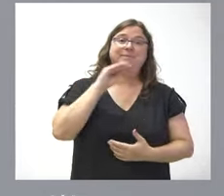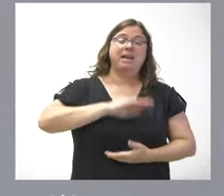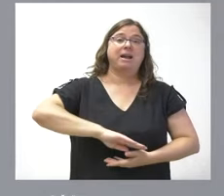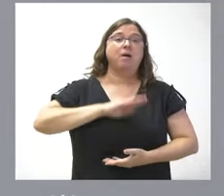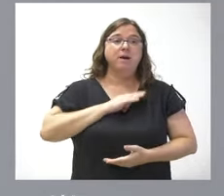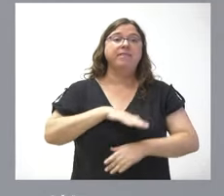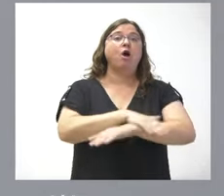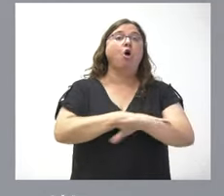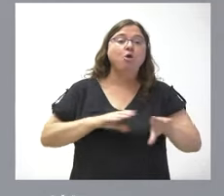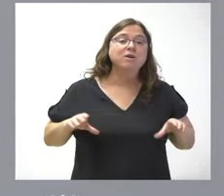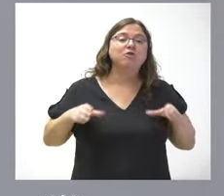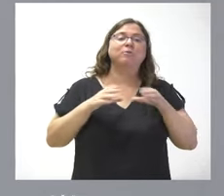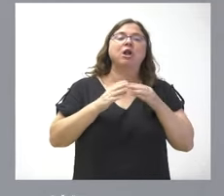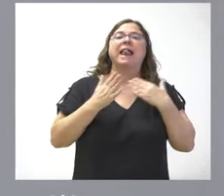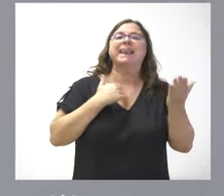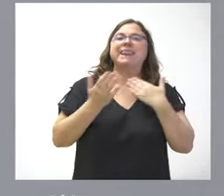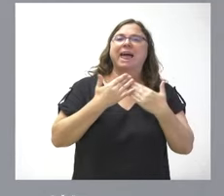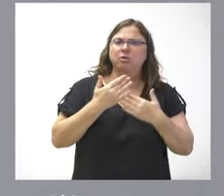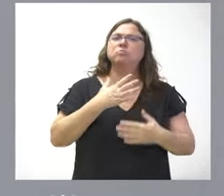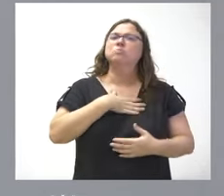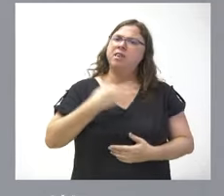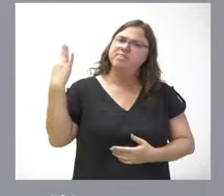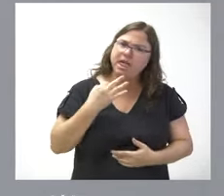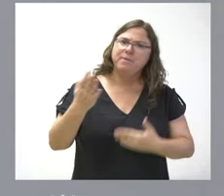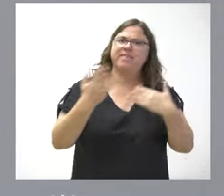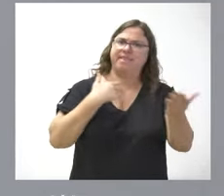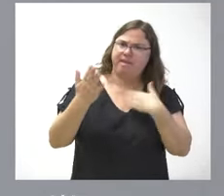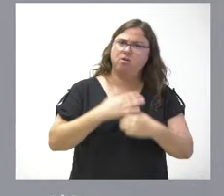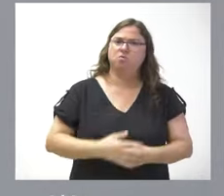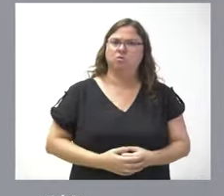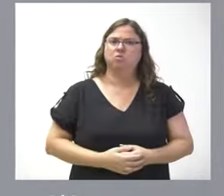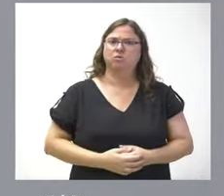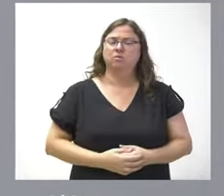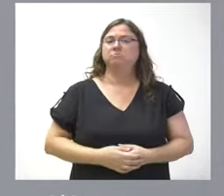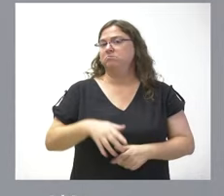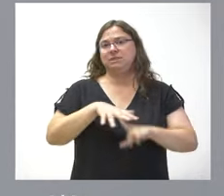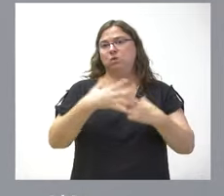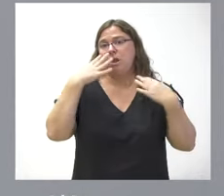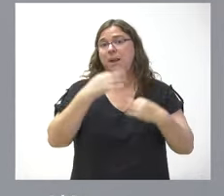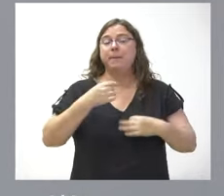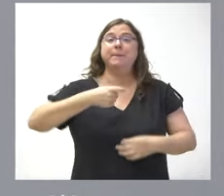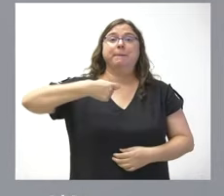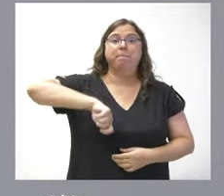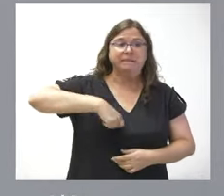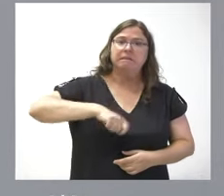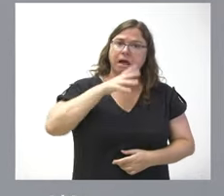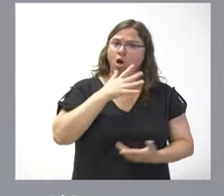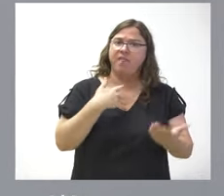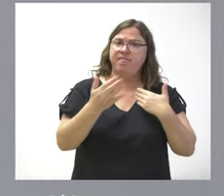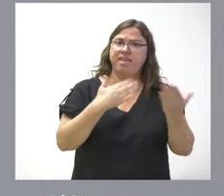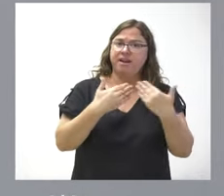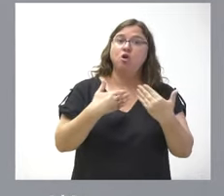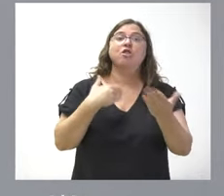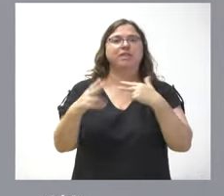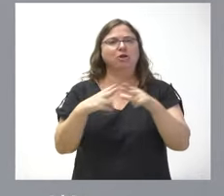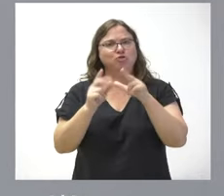minoría como un gobierno que dialoga no todo lo contrario estamos más obligados que nunca al diálogo Y esta es la realidad el presidente está dialogando el diálogo social